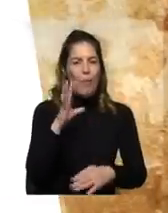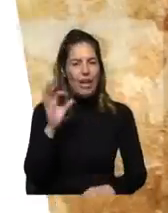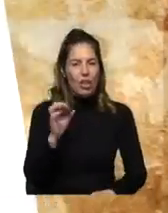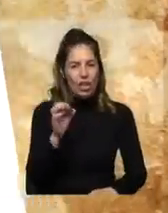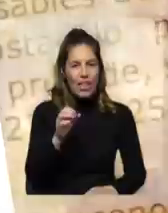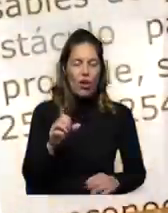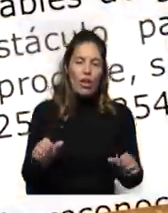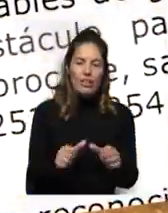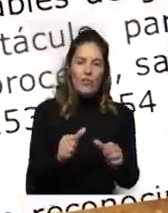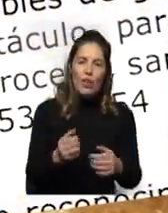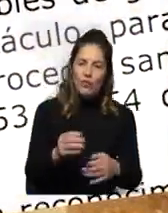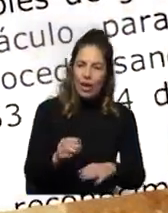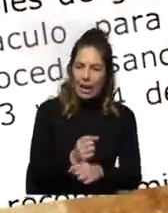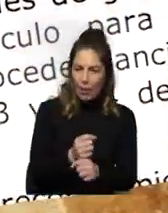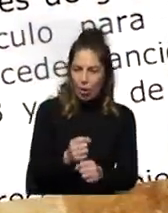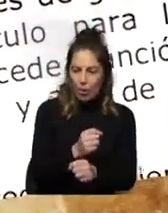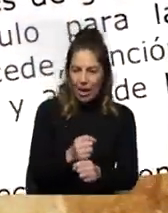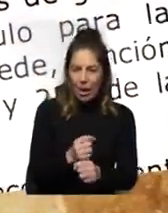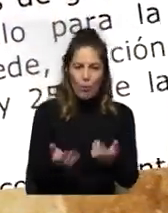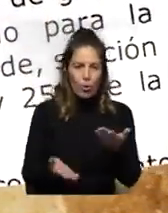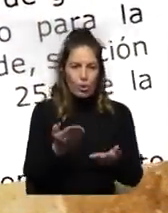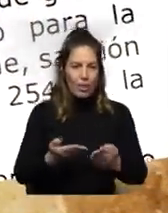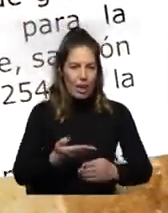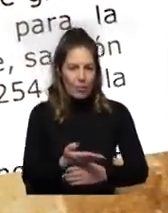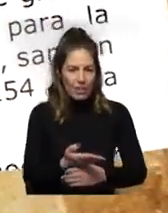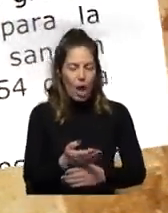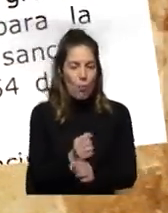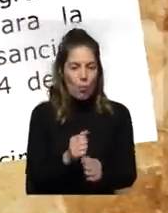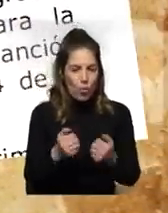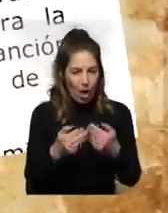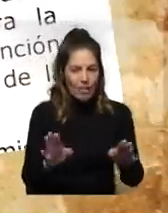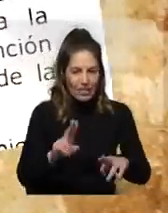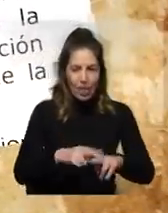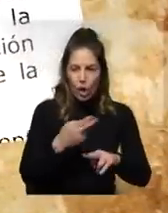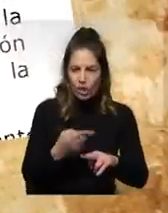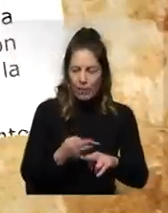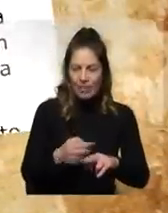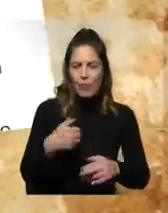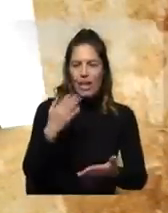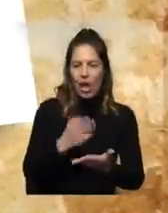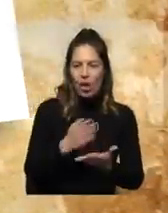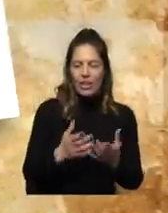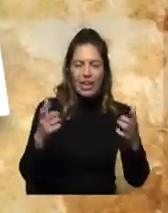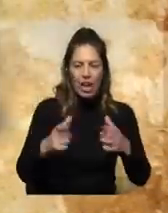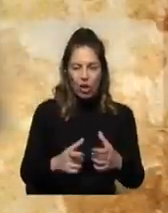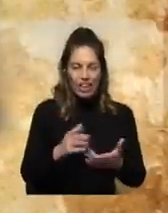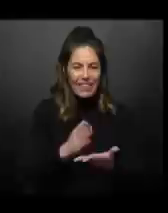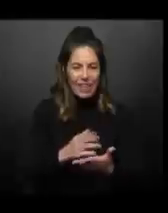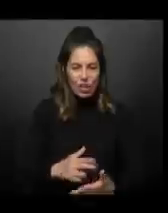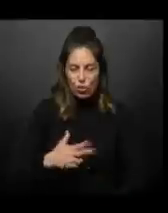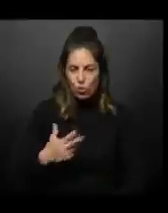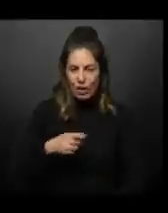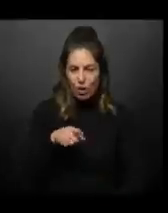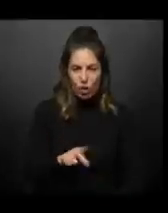su posición fue ratificada por un tribunal de apelaciones El caso pudo reabrirse tras la condena de la Corte Interamericana de derechos humanos contra el estado